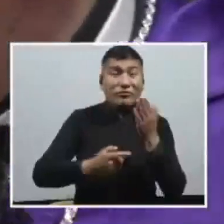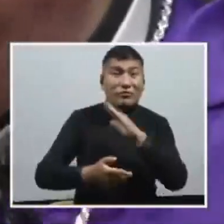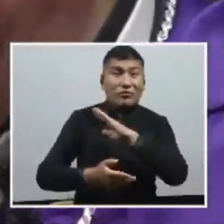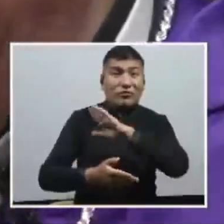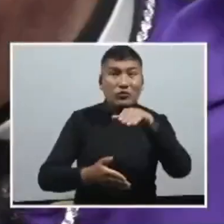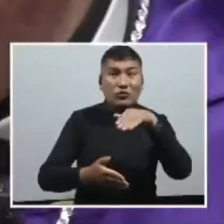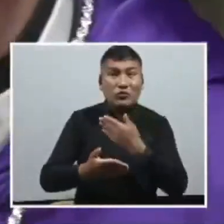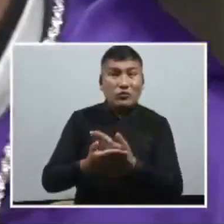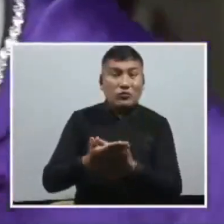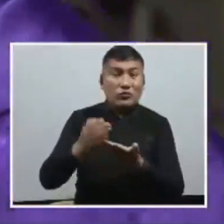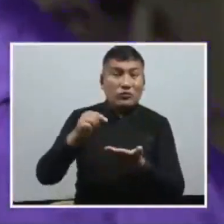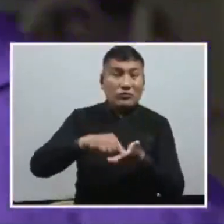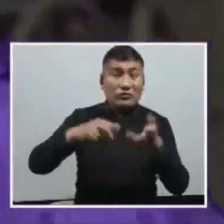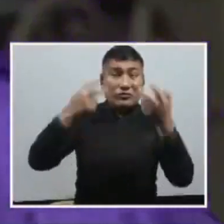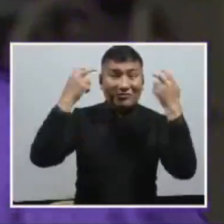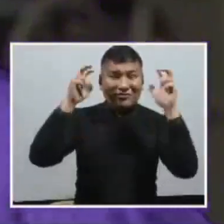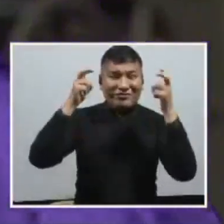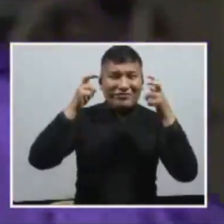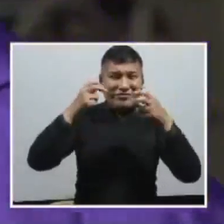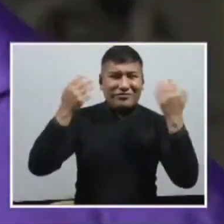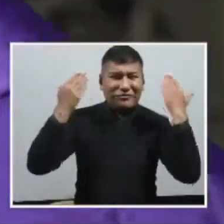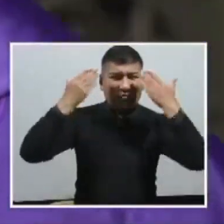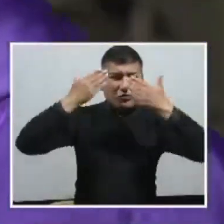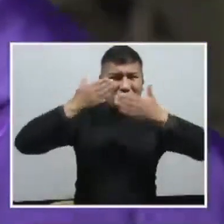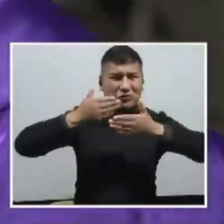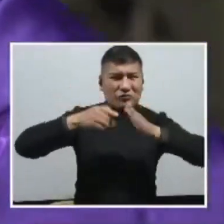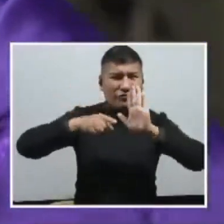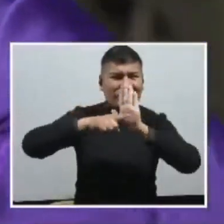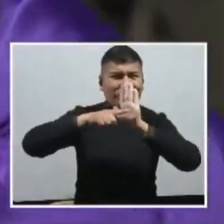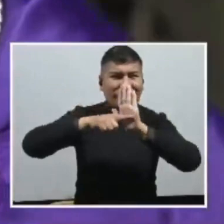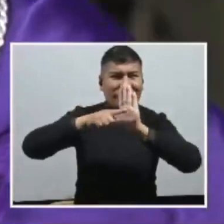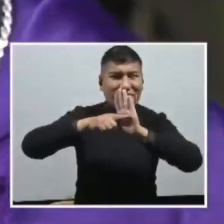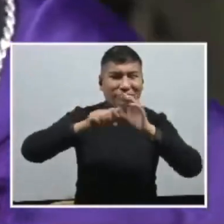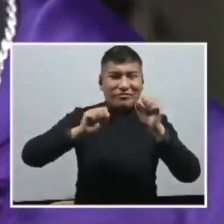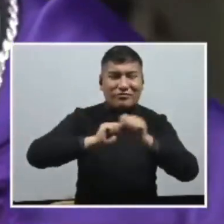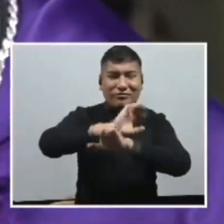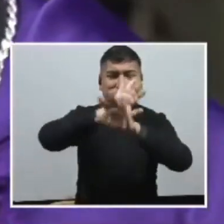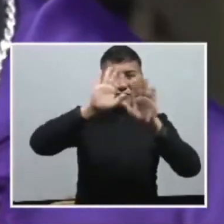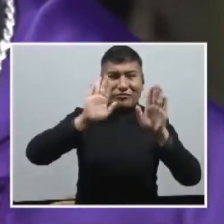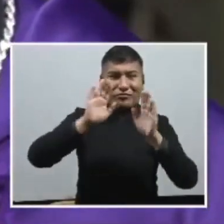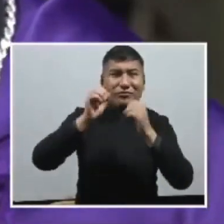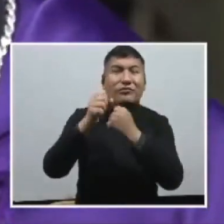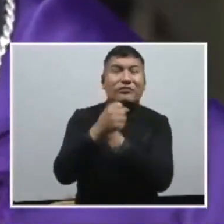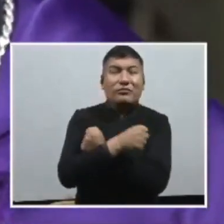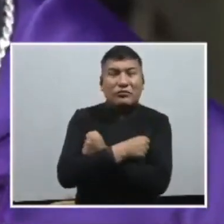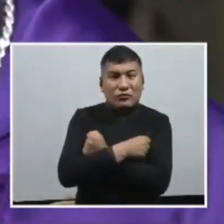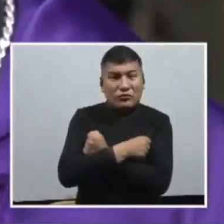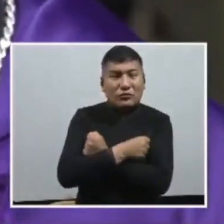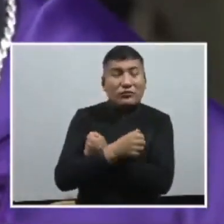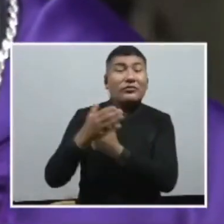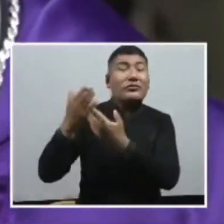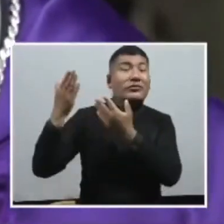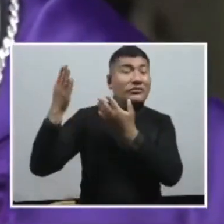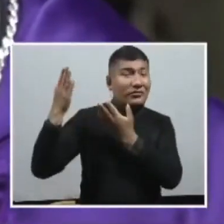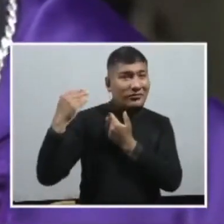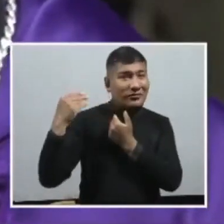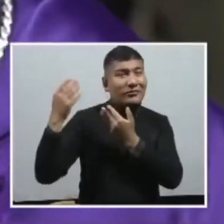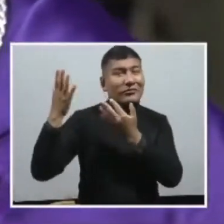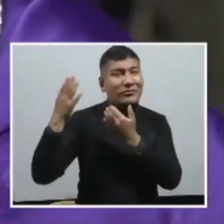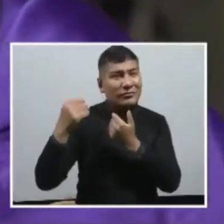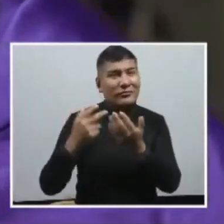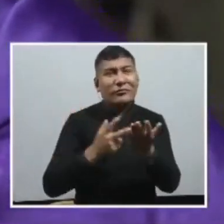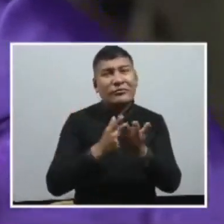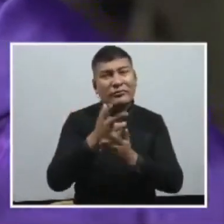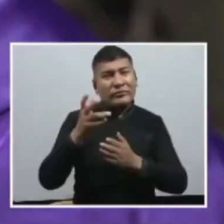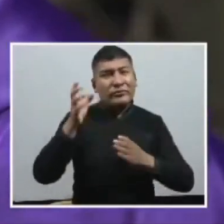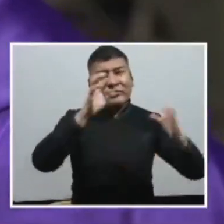todos estos temas escabrosos y sombríos sean iluminados por el amor, la esperanza y la sincera